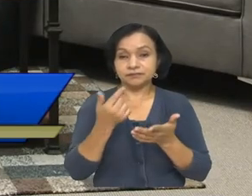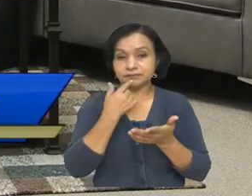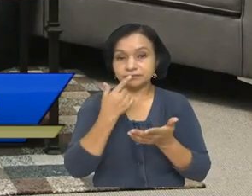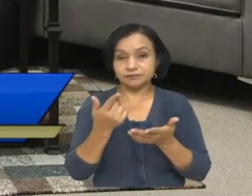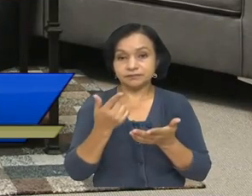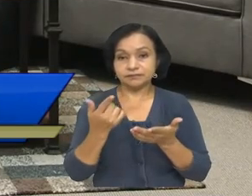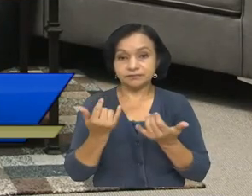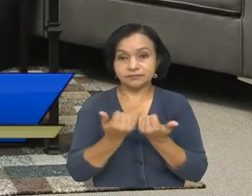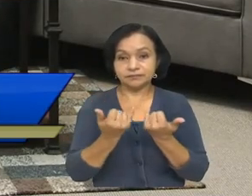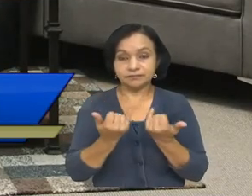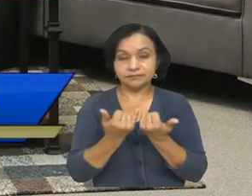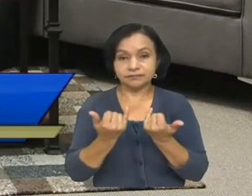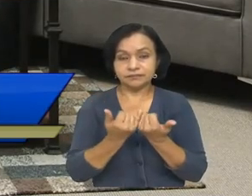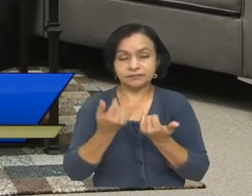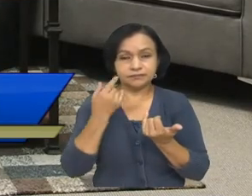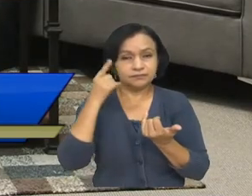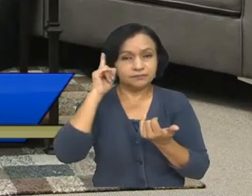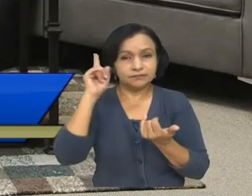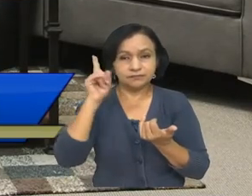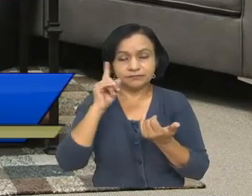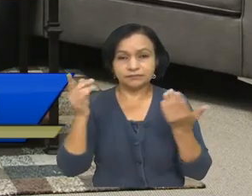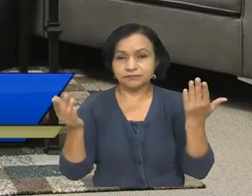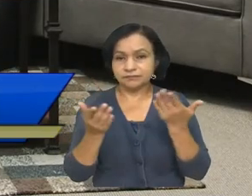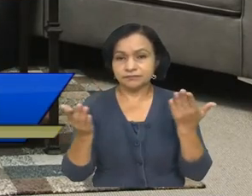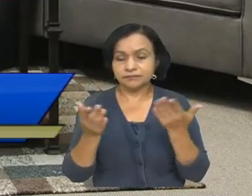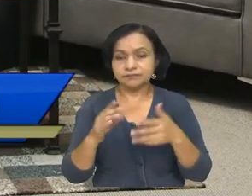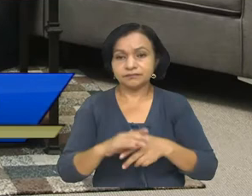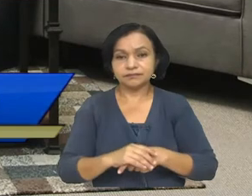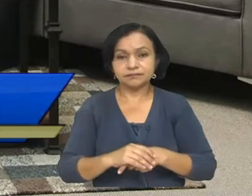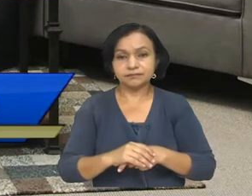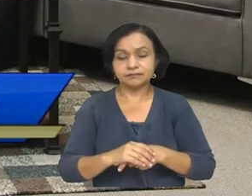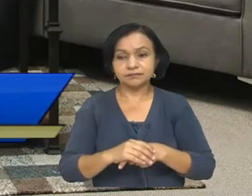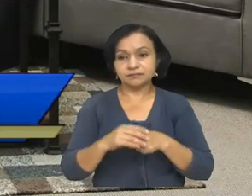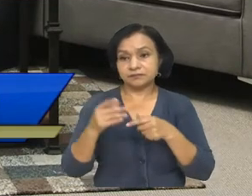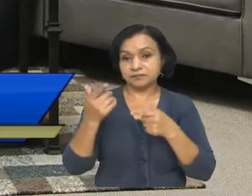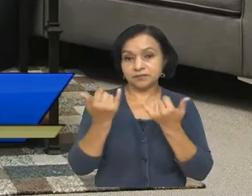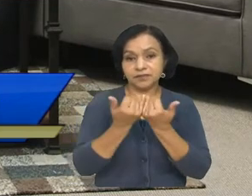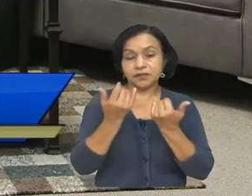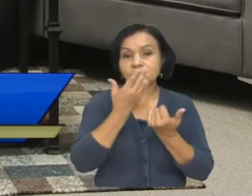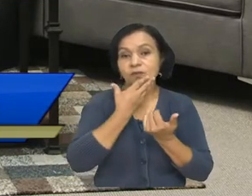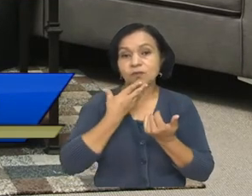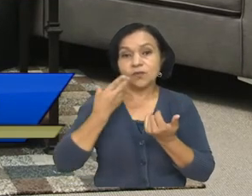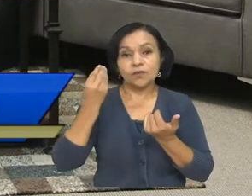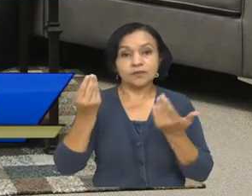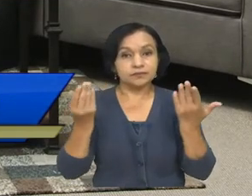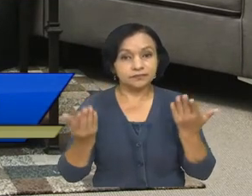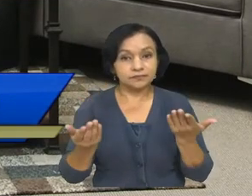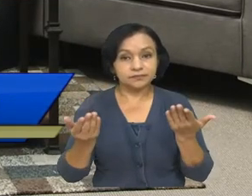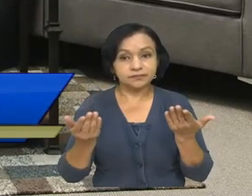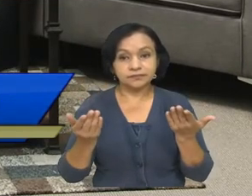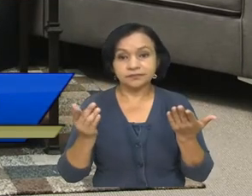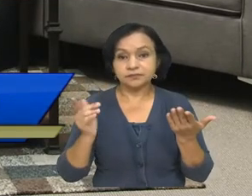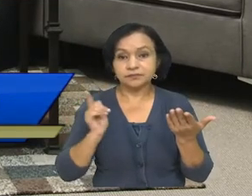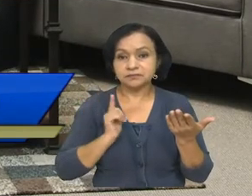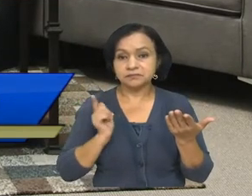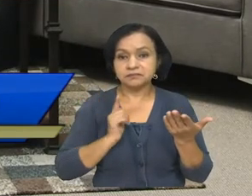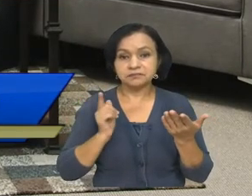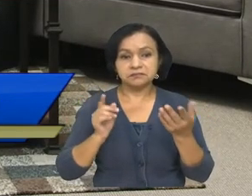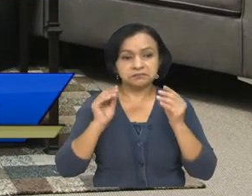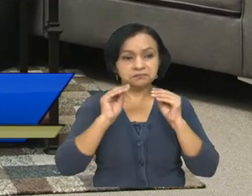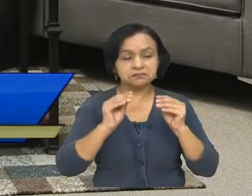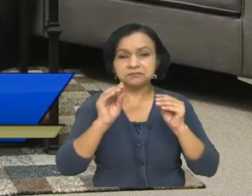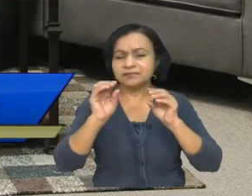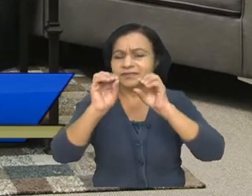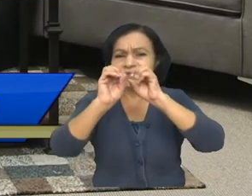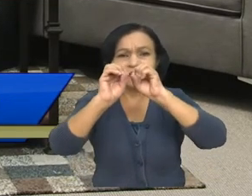con bombardeos. Vos sabías que... era el ímpetu de tu edad, de la juventud, claro. Pero nosotros no teníamos ni formación marxista,